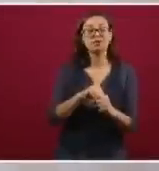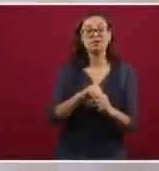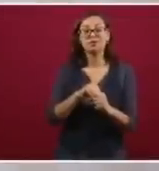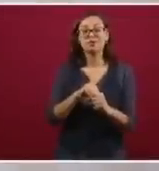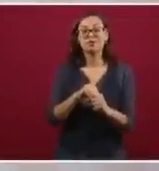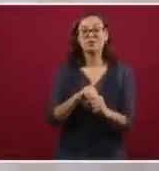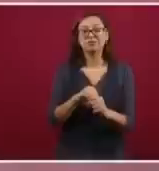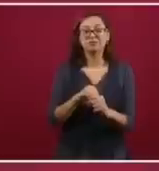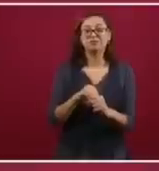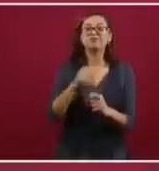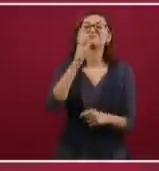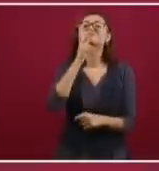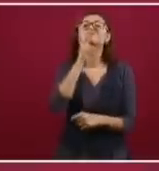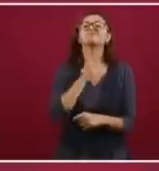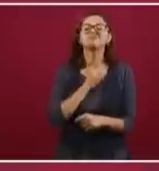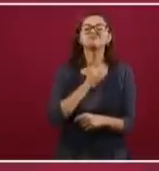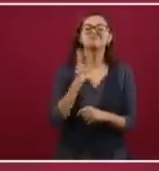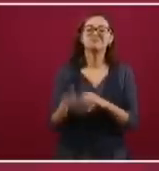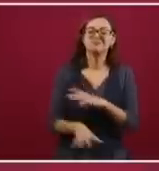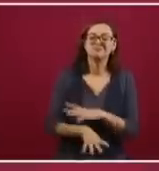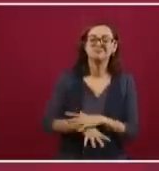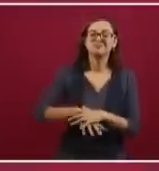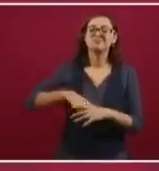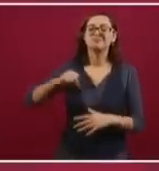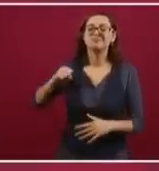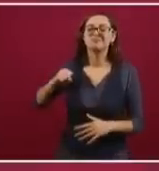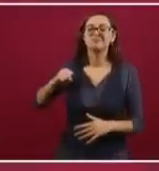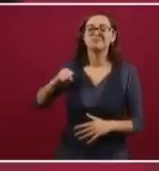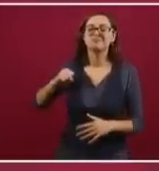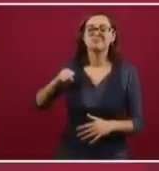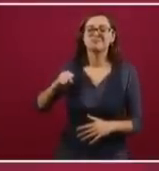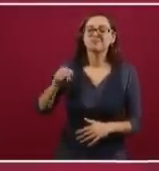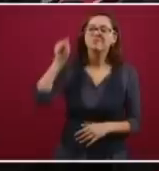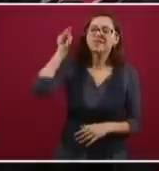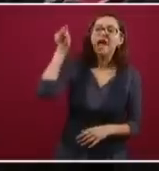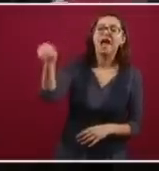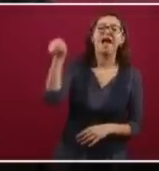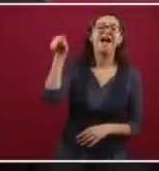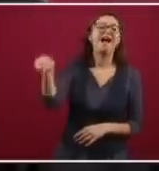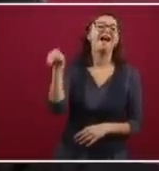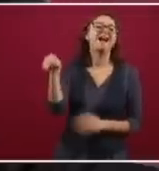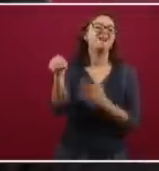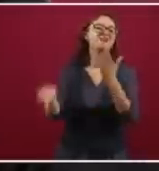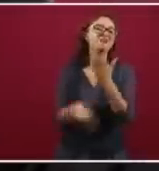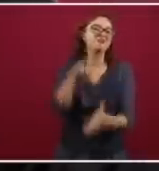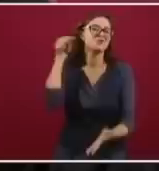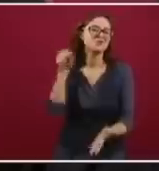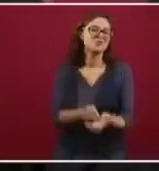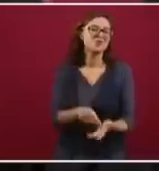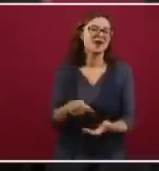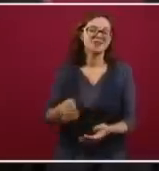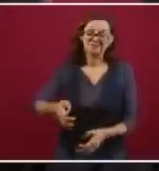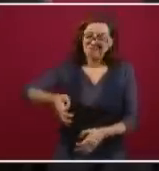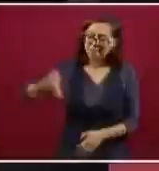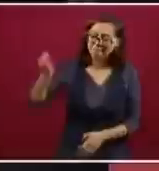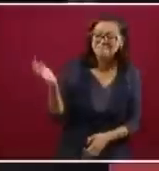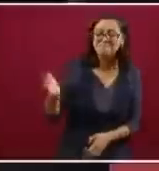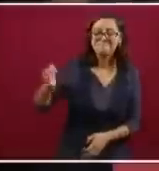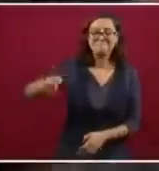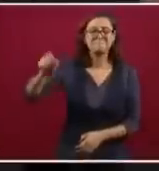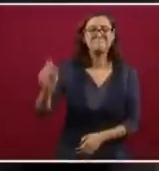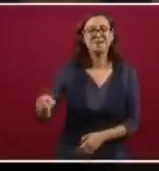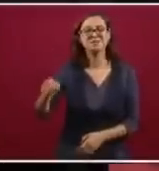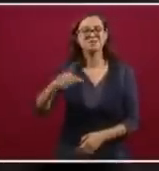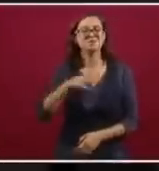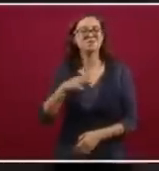extraer petróleo en un área